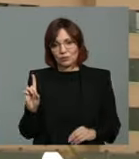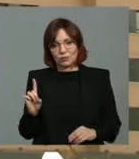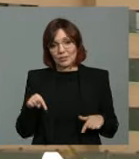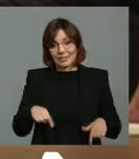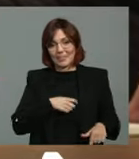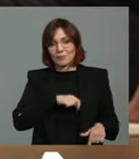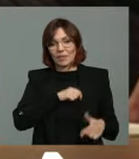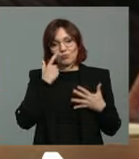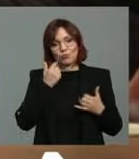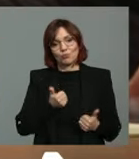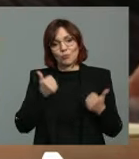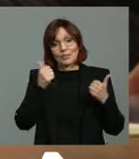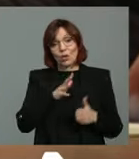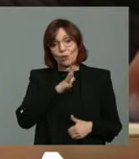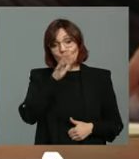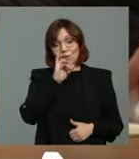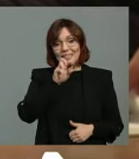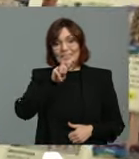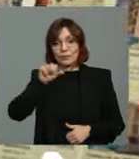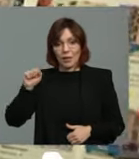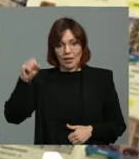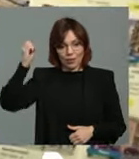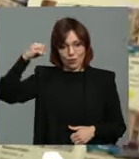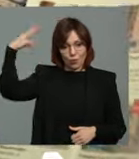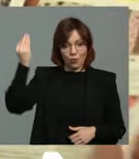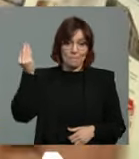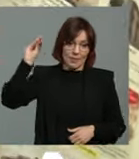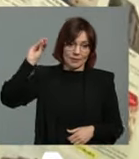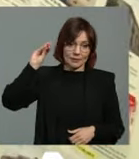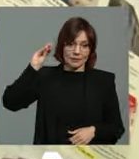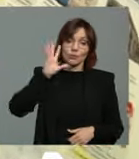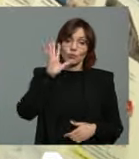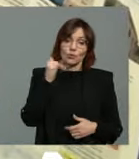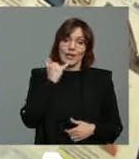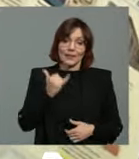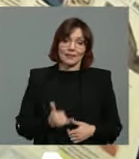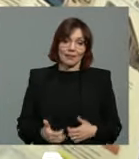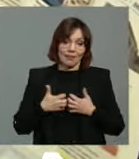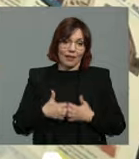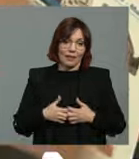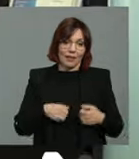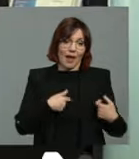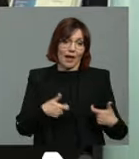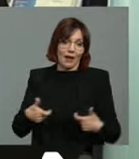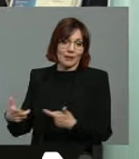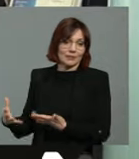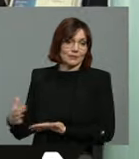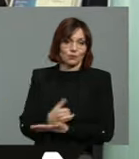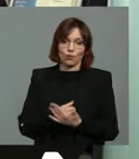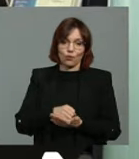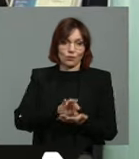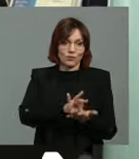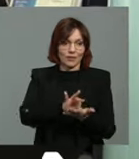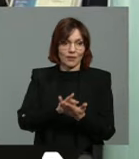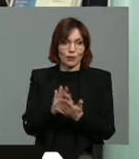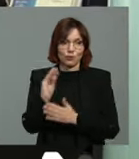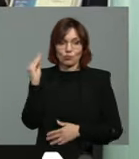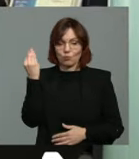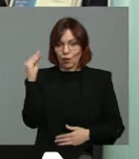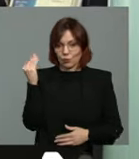notado sobre todo por el tema del IVA de la luz y eso ha hecho al final los costes de la electricidad afectan a los precios de todos los servicios y de todos los productos porque al final